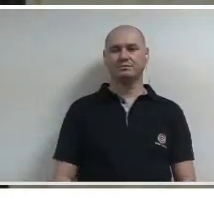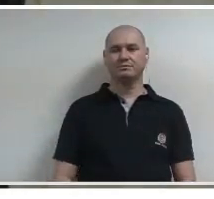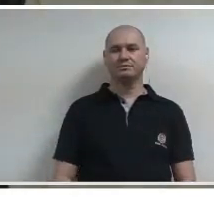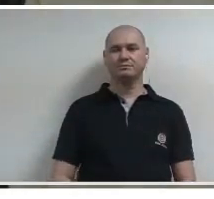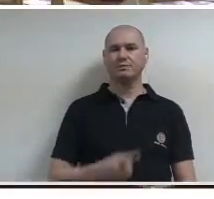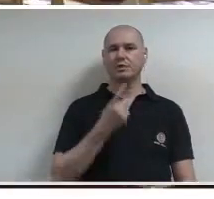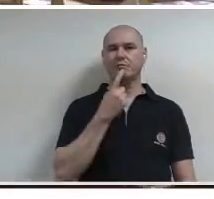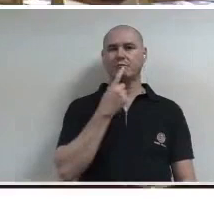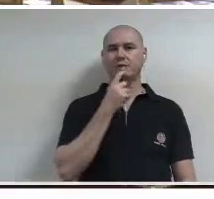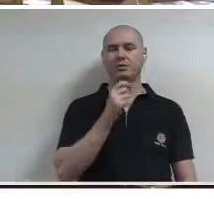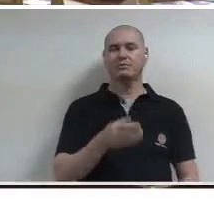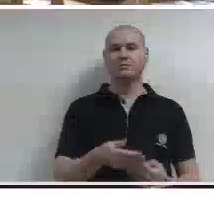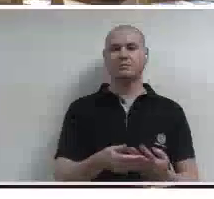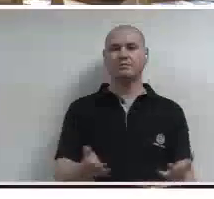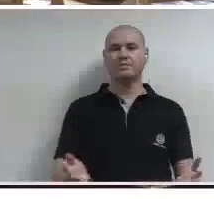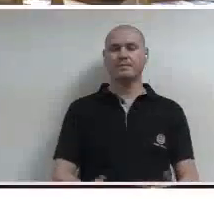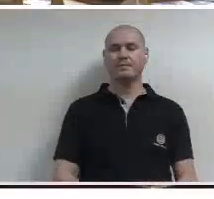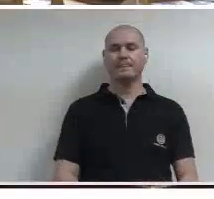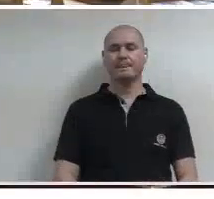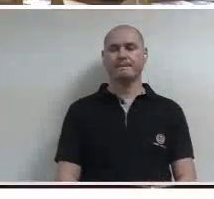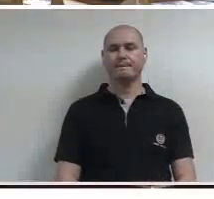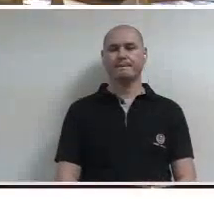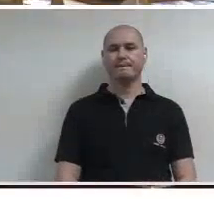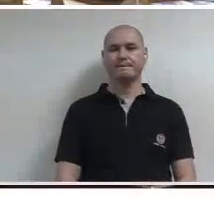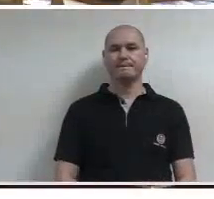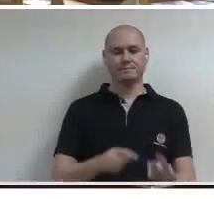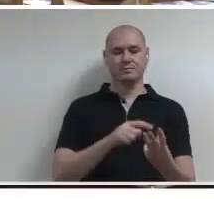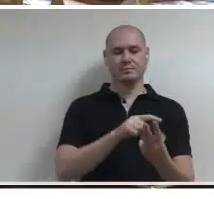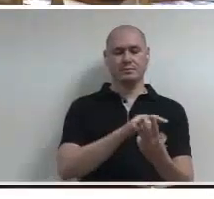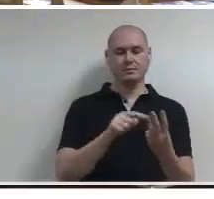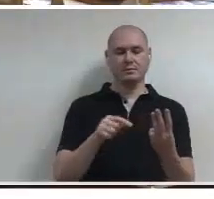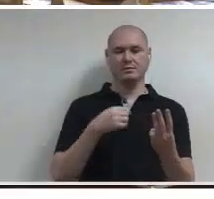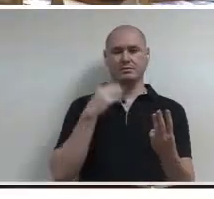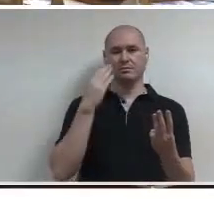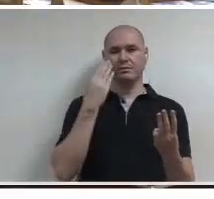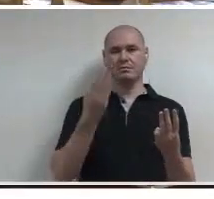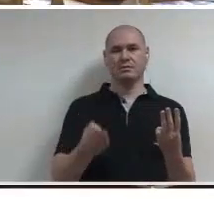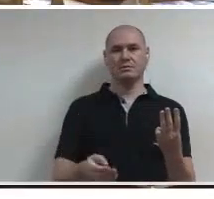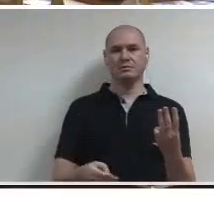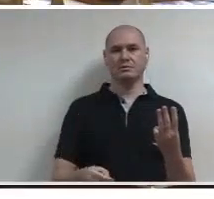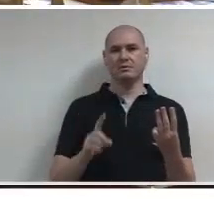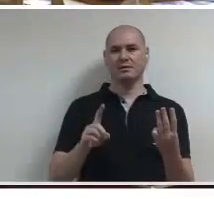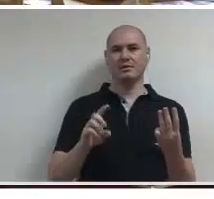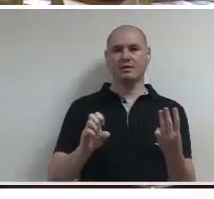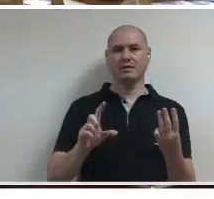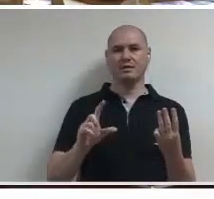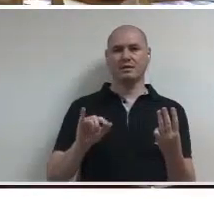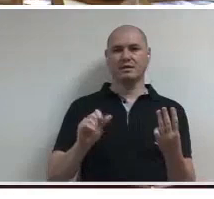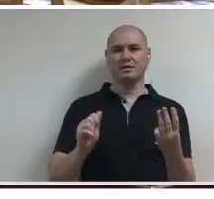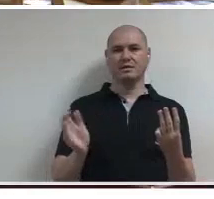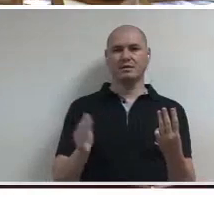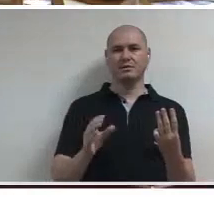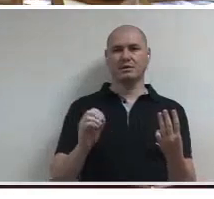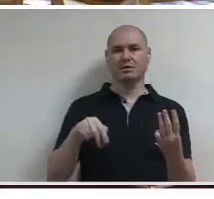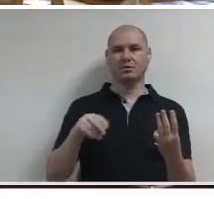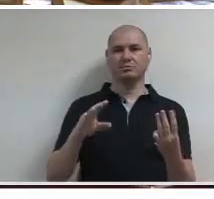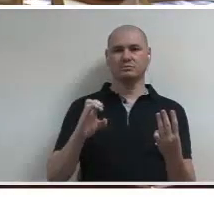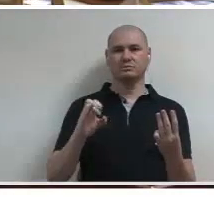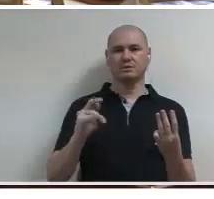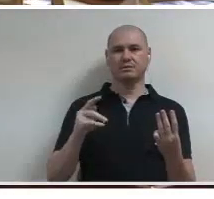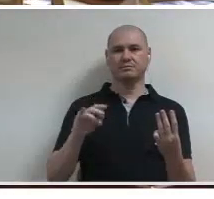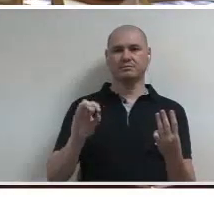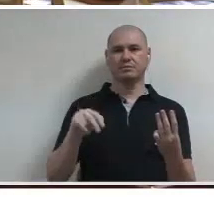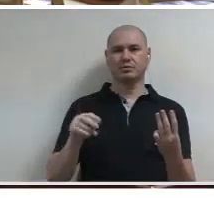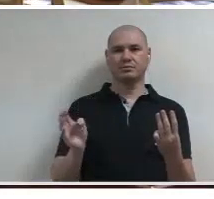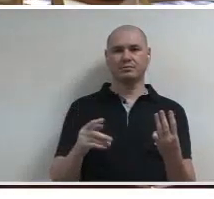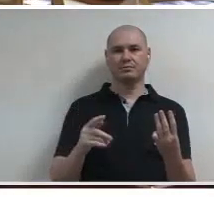Pereira Suárez, Oputamen de Pobre. Ministra María Carolina, abogada Delia